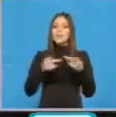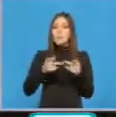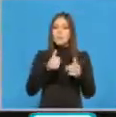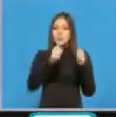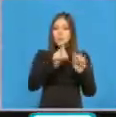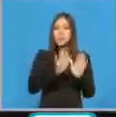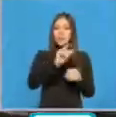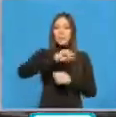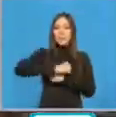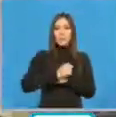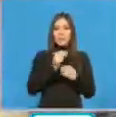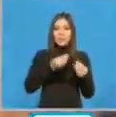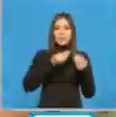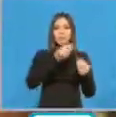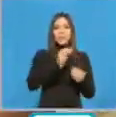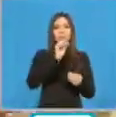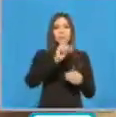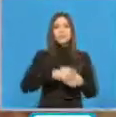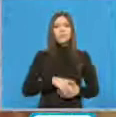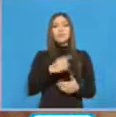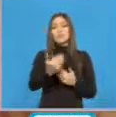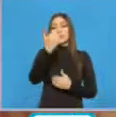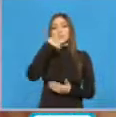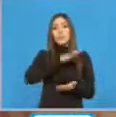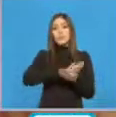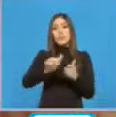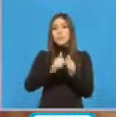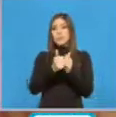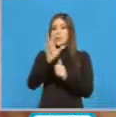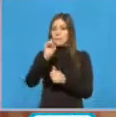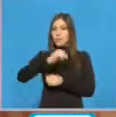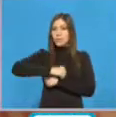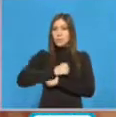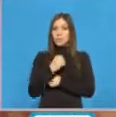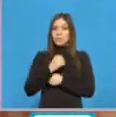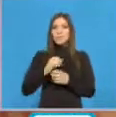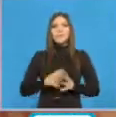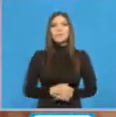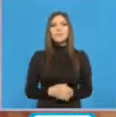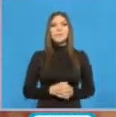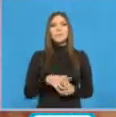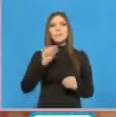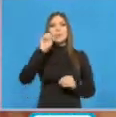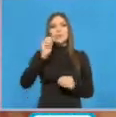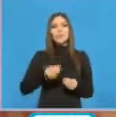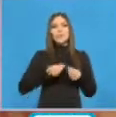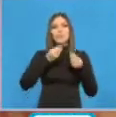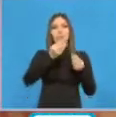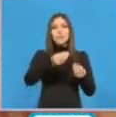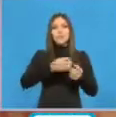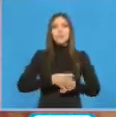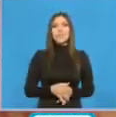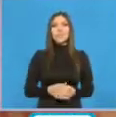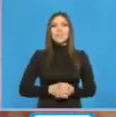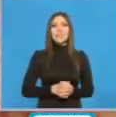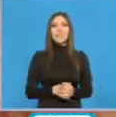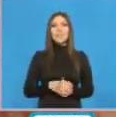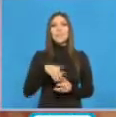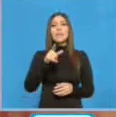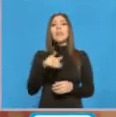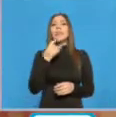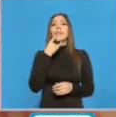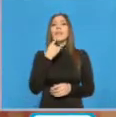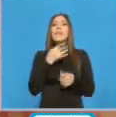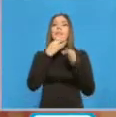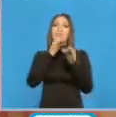vamos a guardar. Oye, Enrique, no te vayas a comer todo el pan, por favor. ¿Me Súper dejas un rápido, pedazo? así. Buenísimo. No me vayas a dejar con las